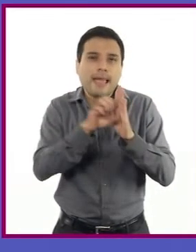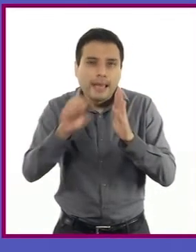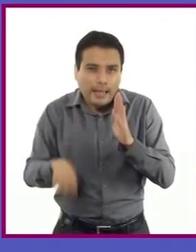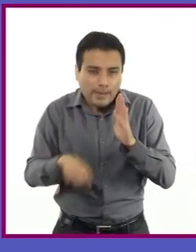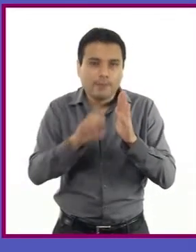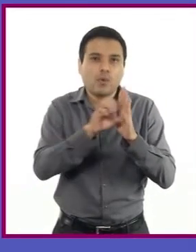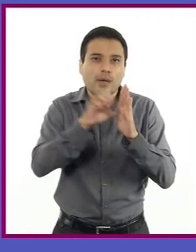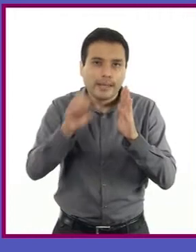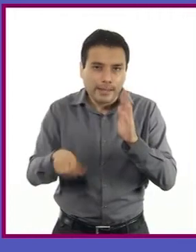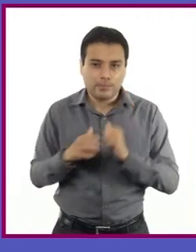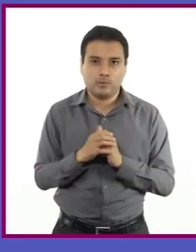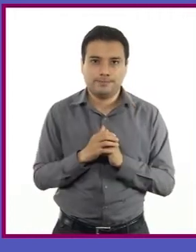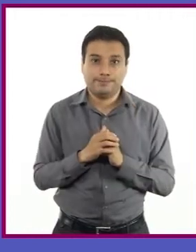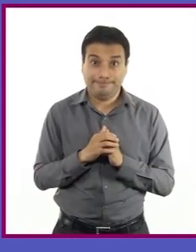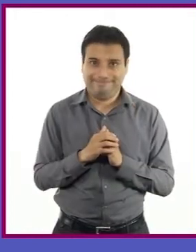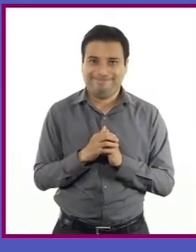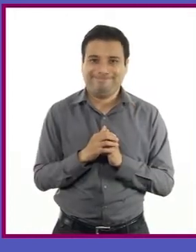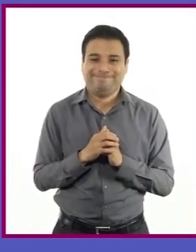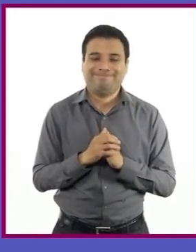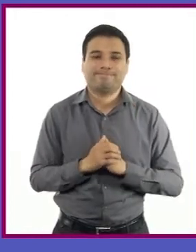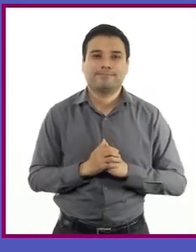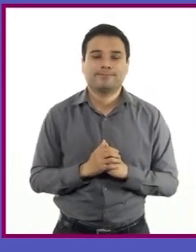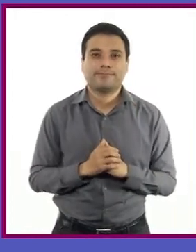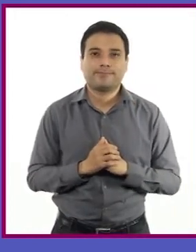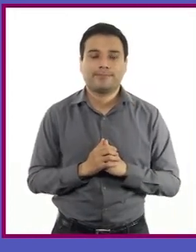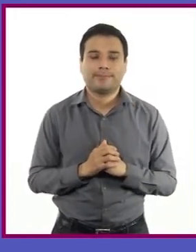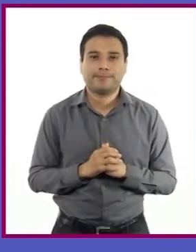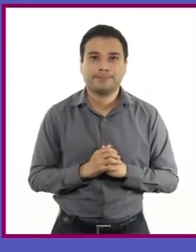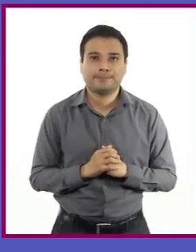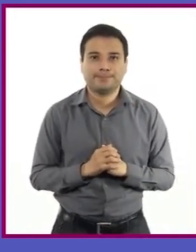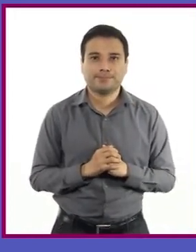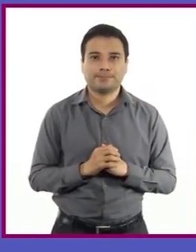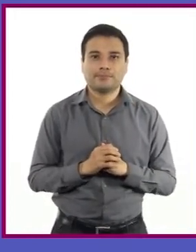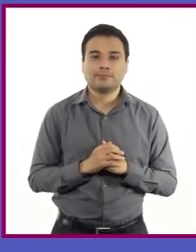es el entorno que rodea a la palabra, determinante para su significado.